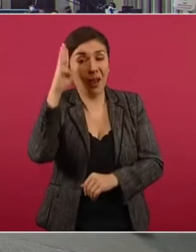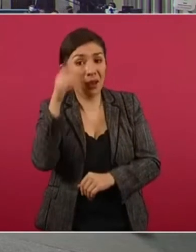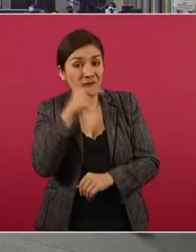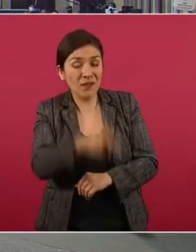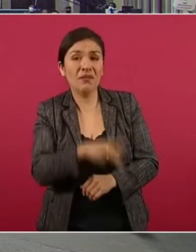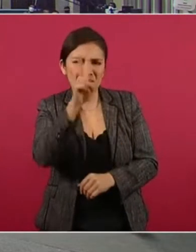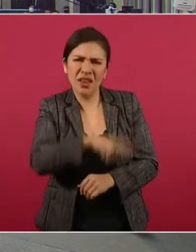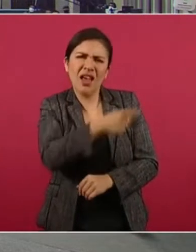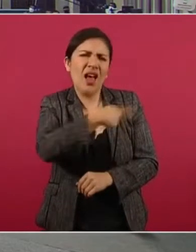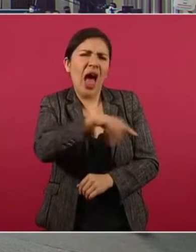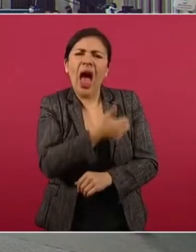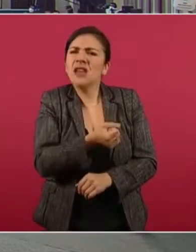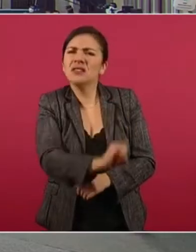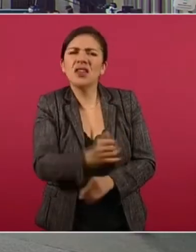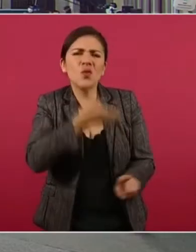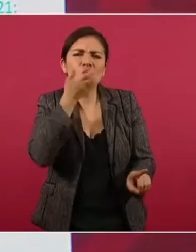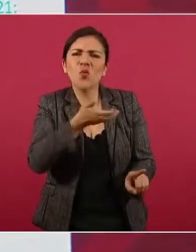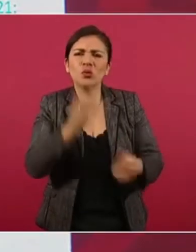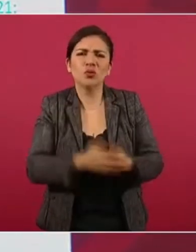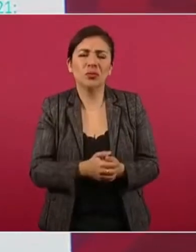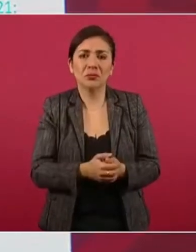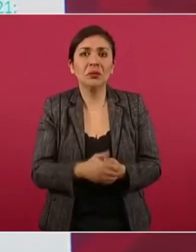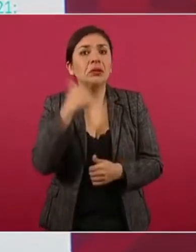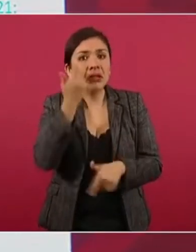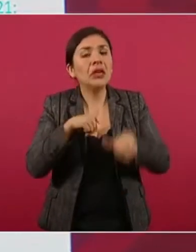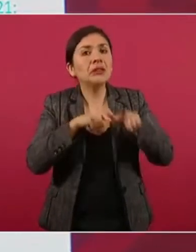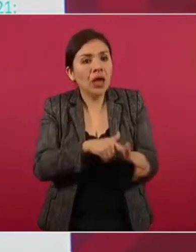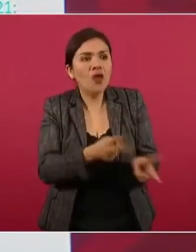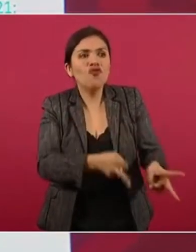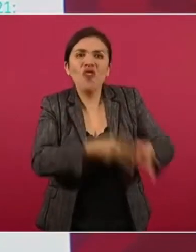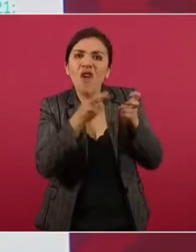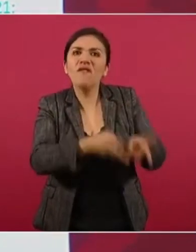Son muy corruptos y no quieren dejar de robar.